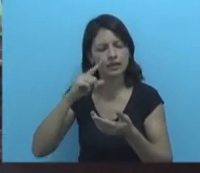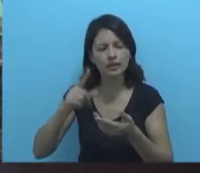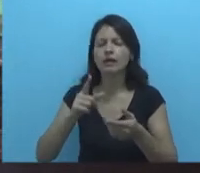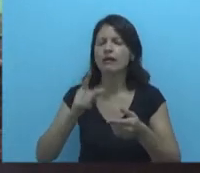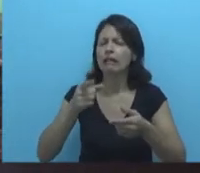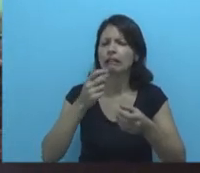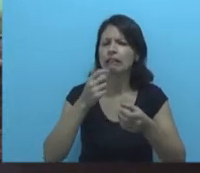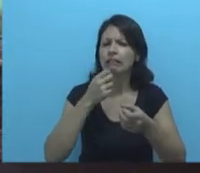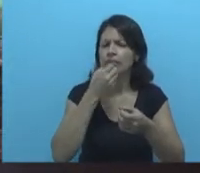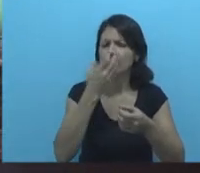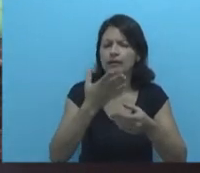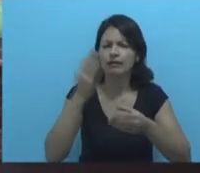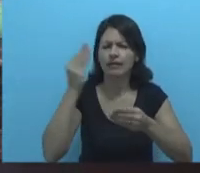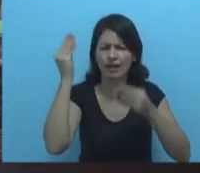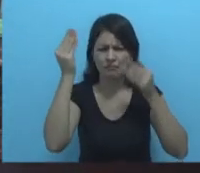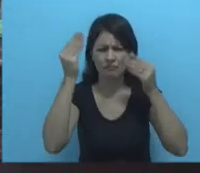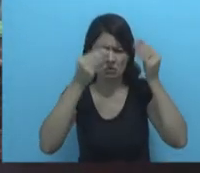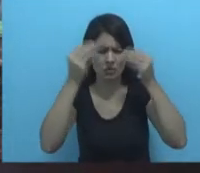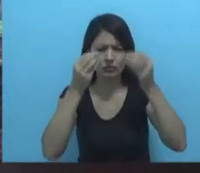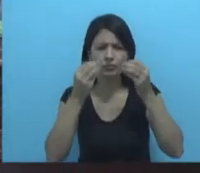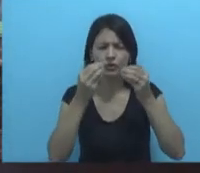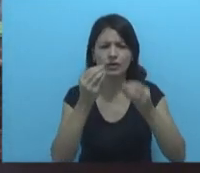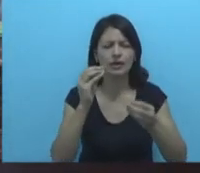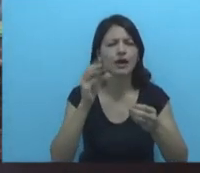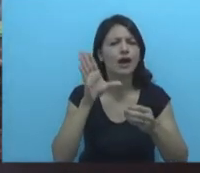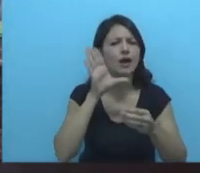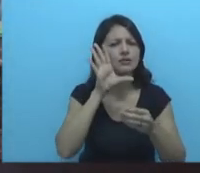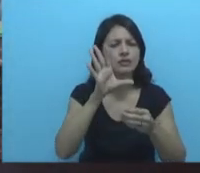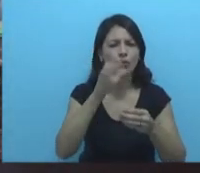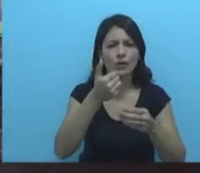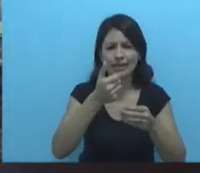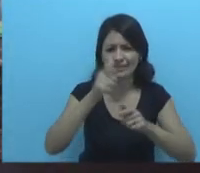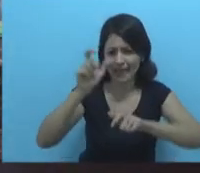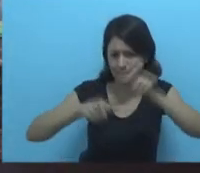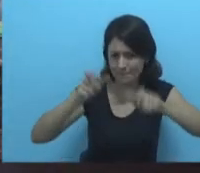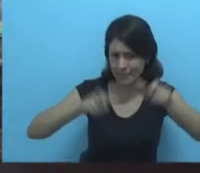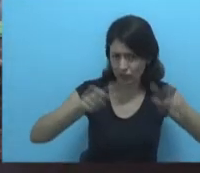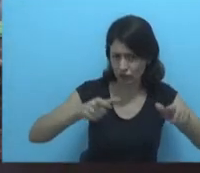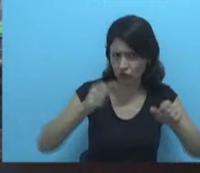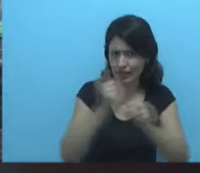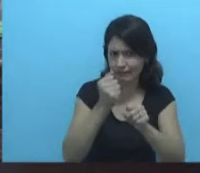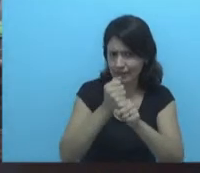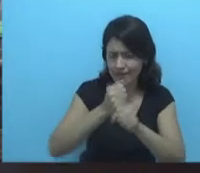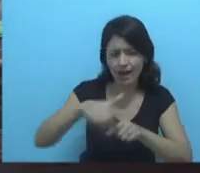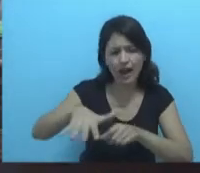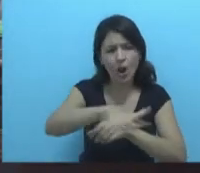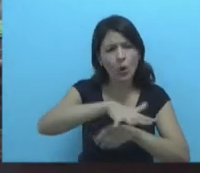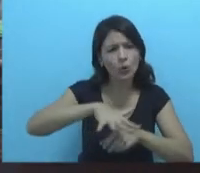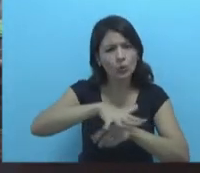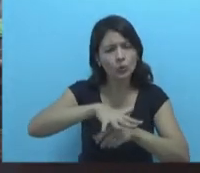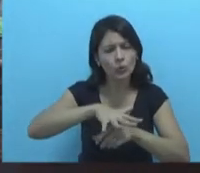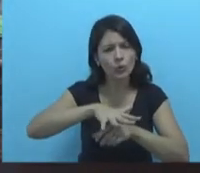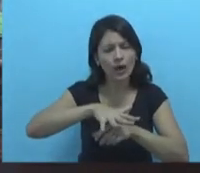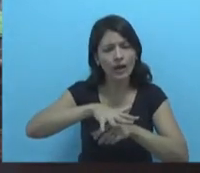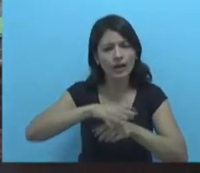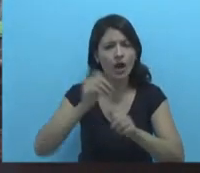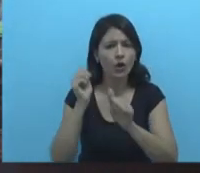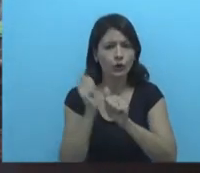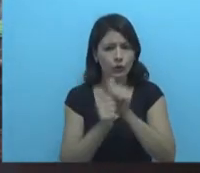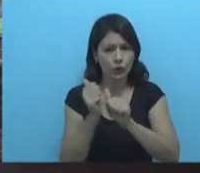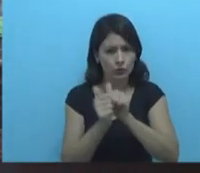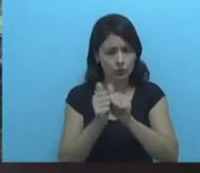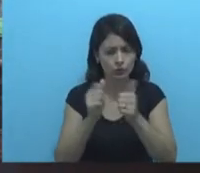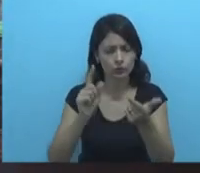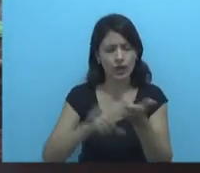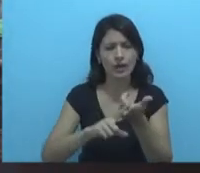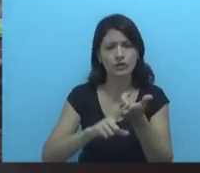situación que están atravesando los 56 trabajadores de la empresa Garbarino, de las sucursales ubicadas en los shopping Alto Rosario, Portal,